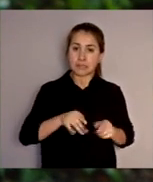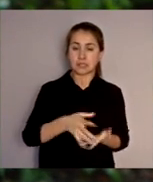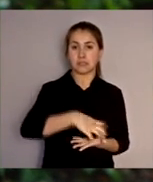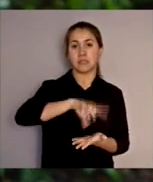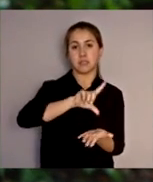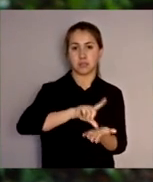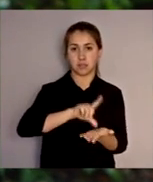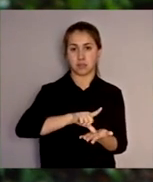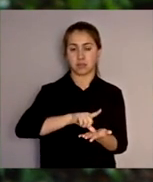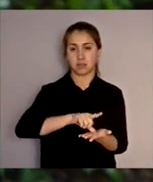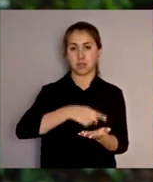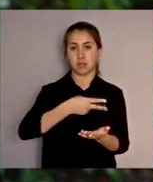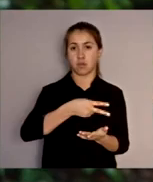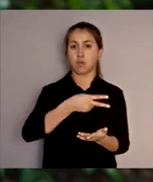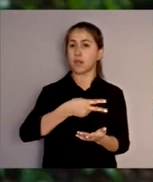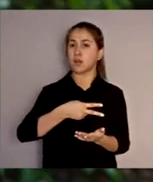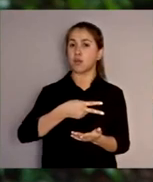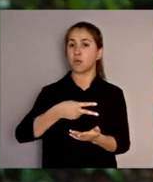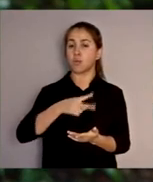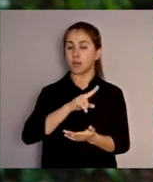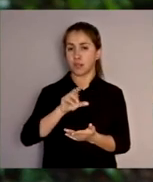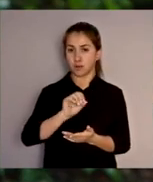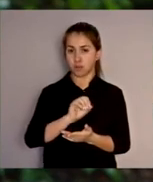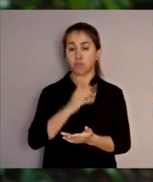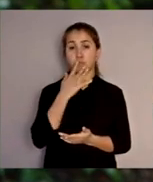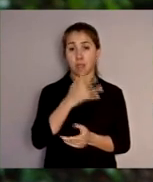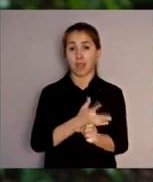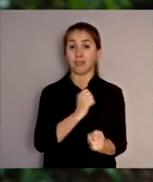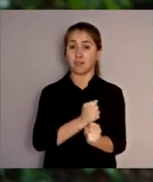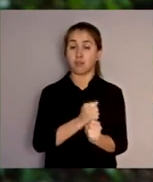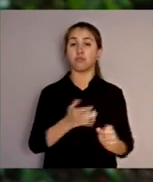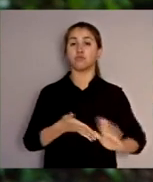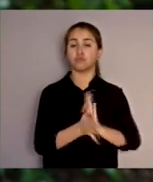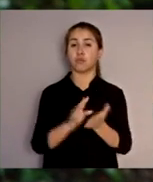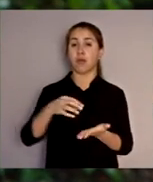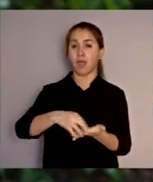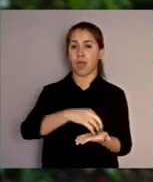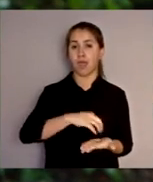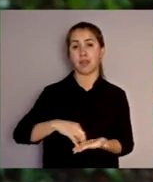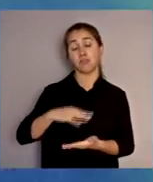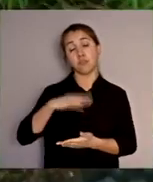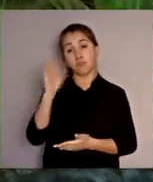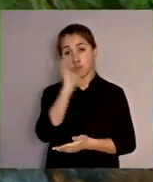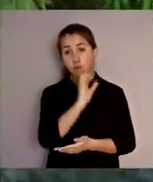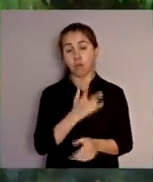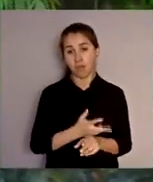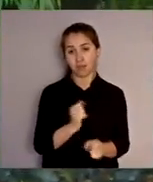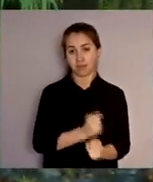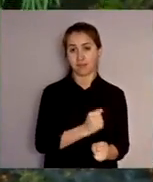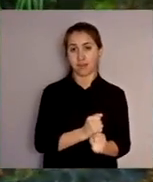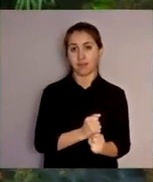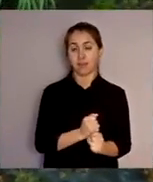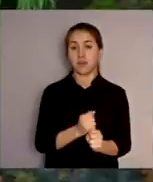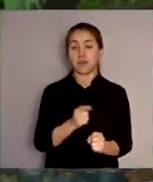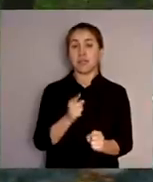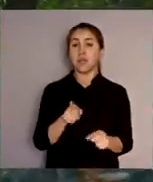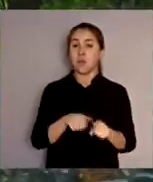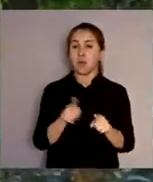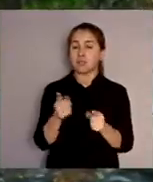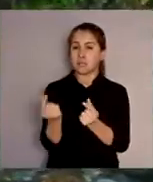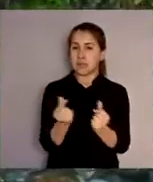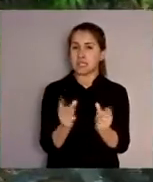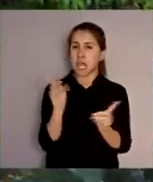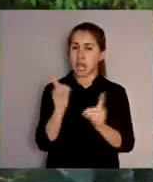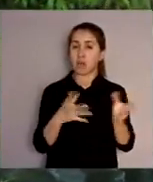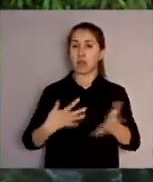Huilo, porque acá hay trabajo en todas las áreas que uno busque. Oiga, ¿y se parece algo